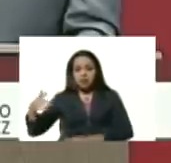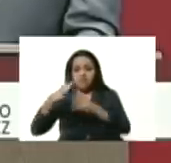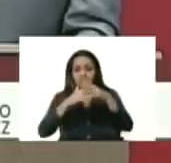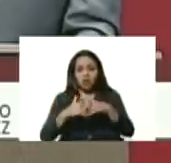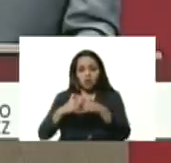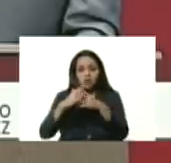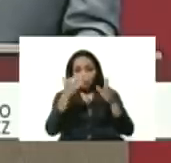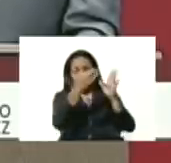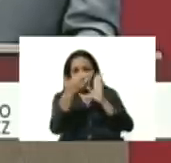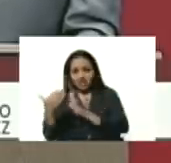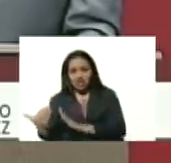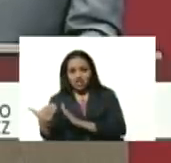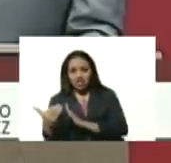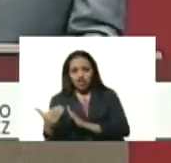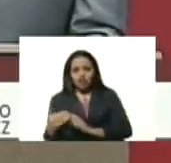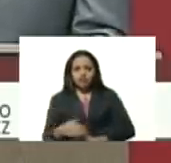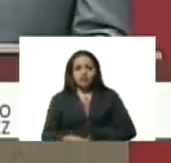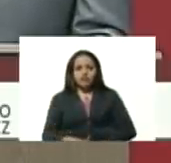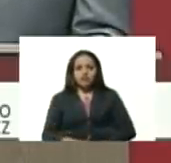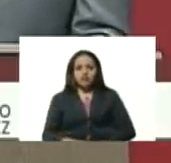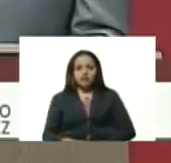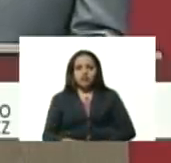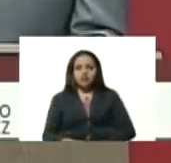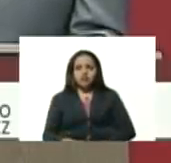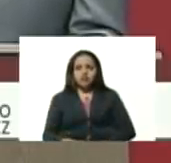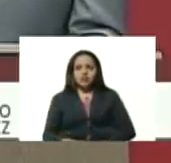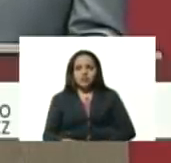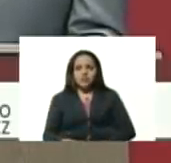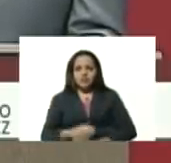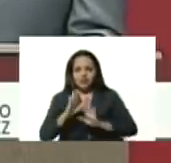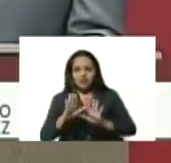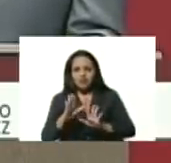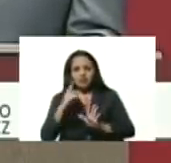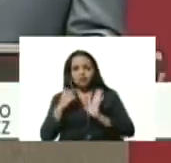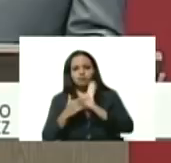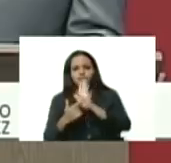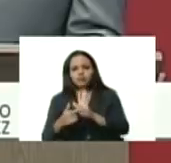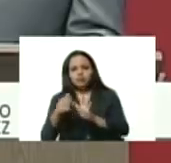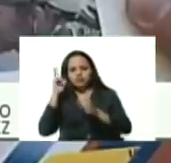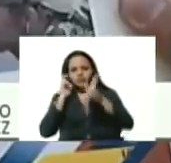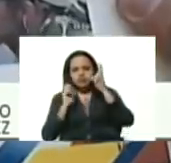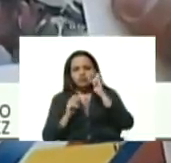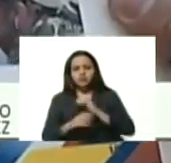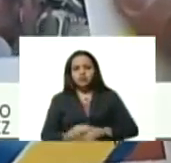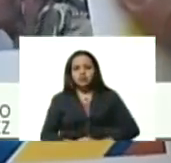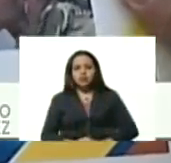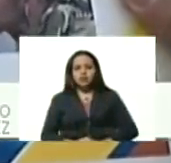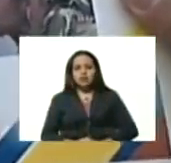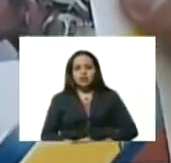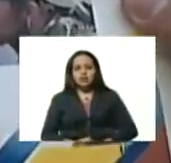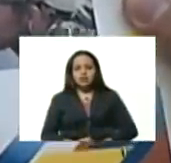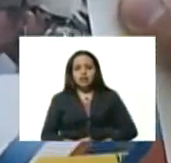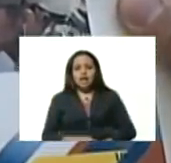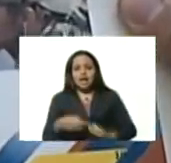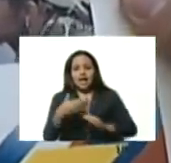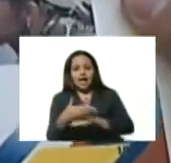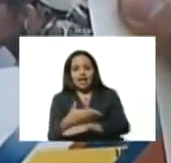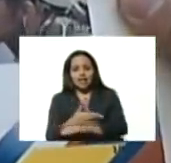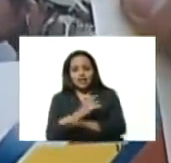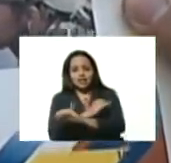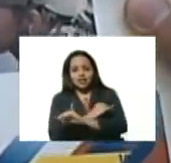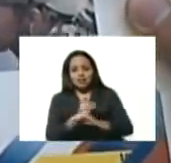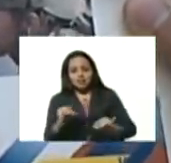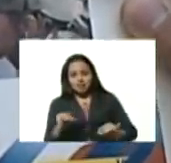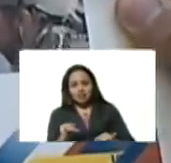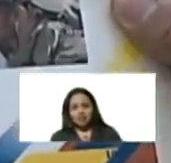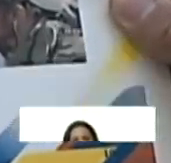López. Tengan preparado para arrancar con ese audio. A finales de la primavera, varios amigos cercanos